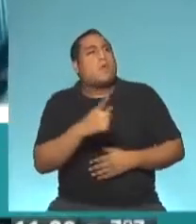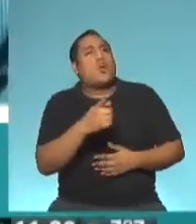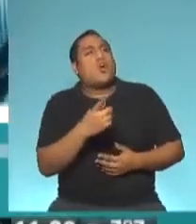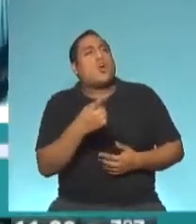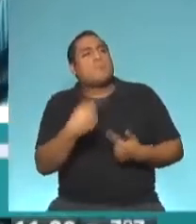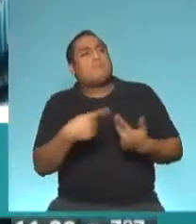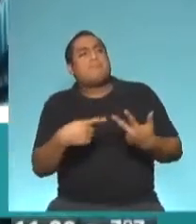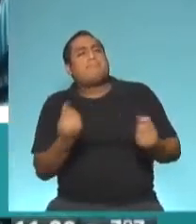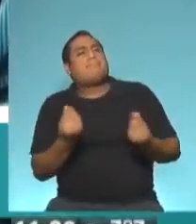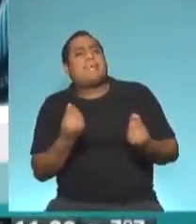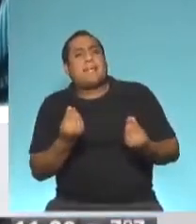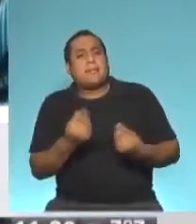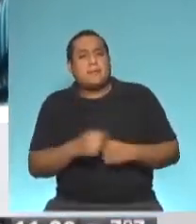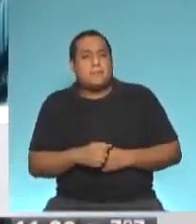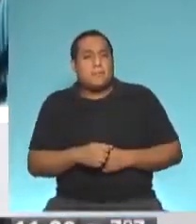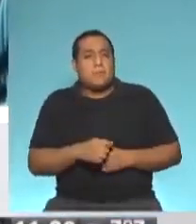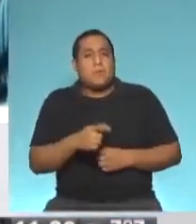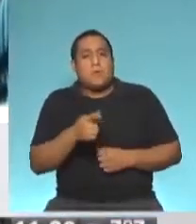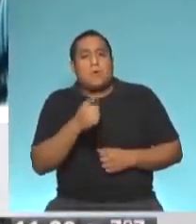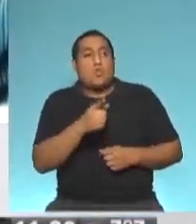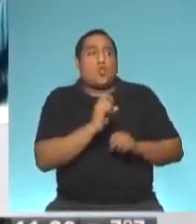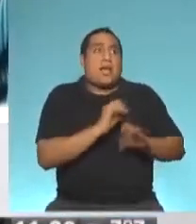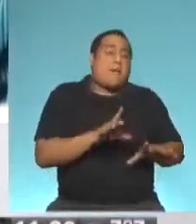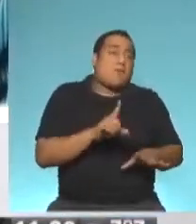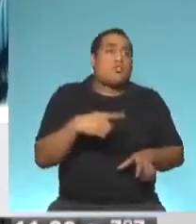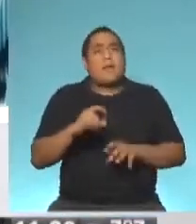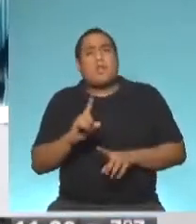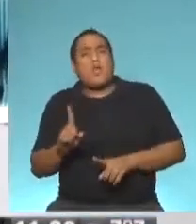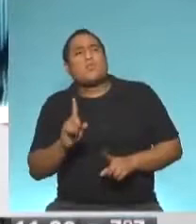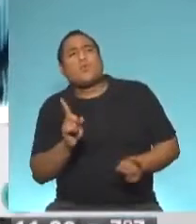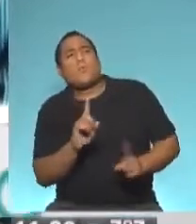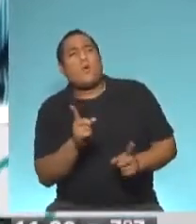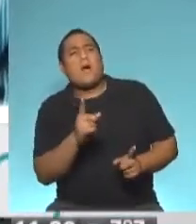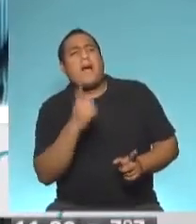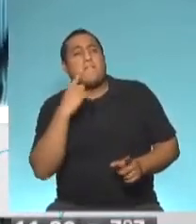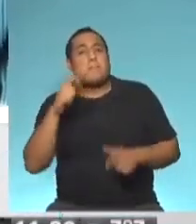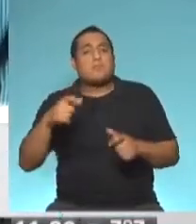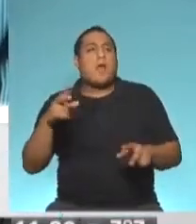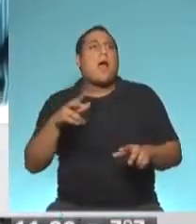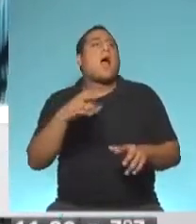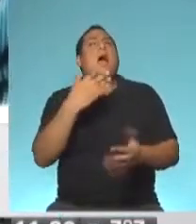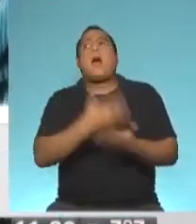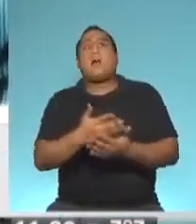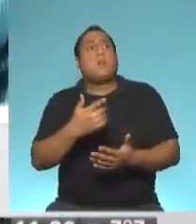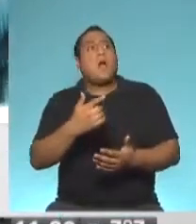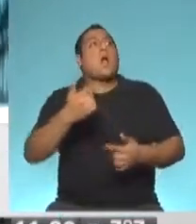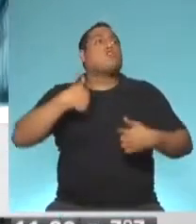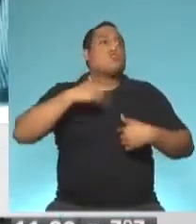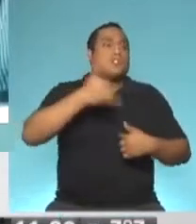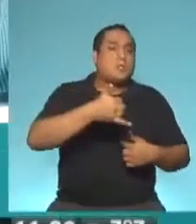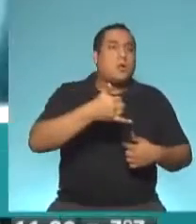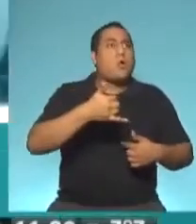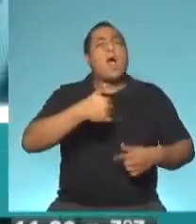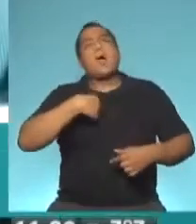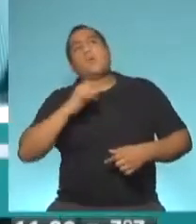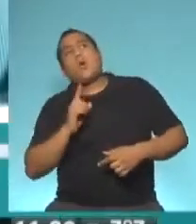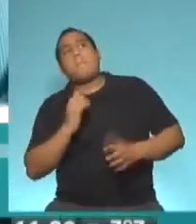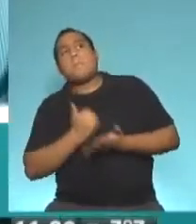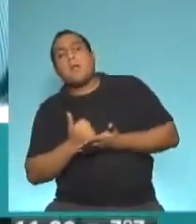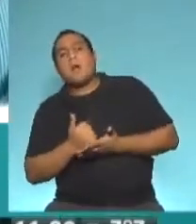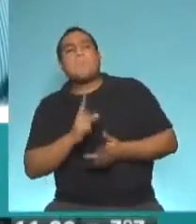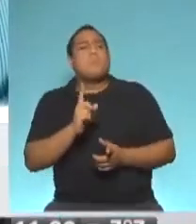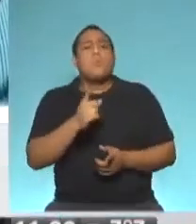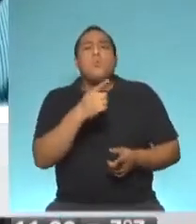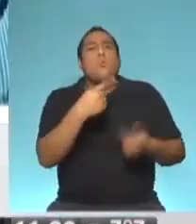síntomas que son de baja, digamos, incidencia y los que son graves? Para que el que está mirando diga, pará, ¿tengo que hacer esta consulta ahora o puedo esperar?